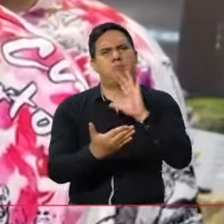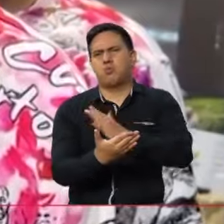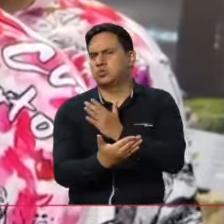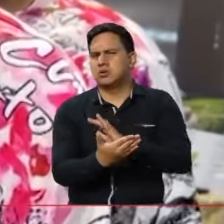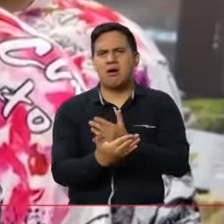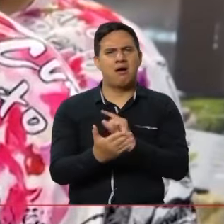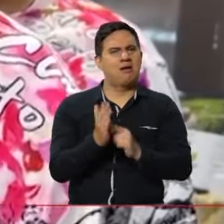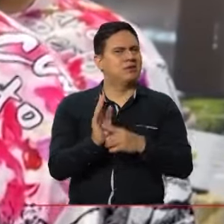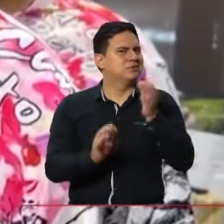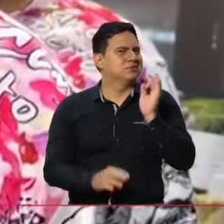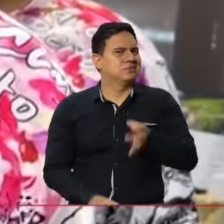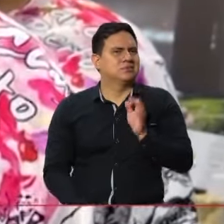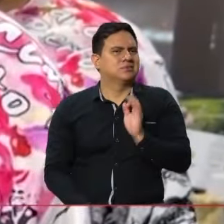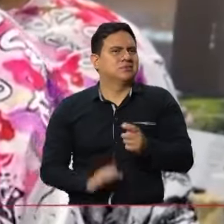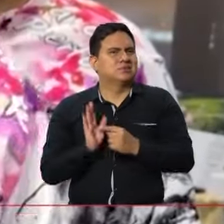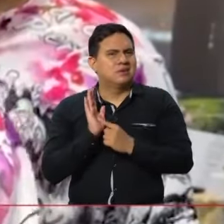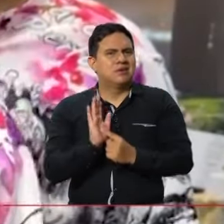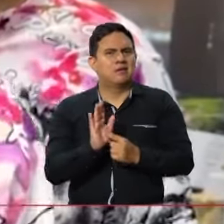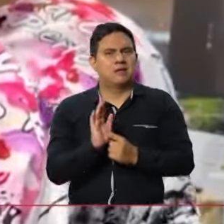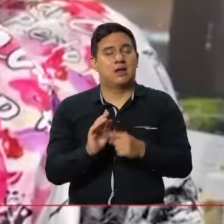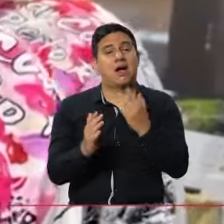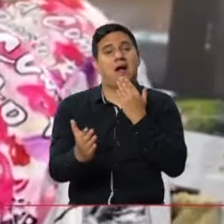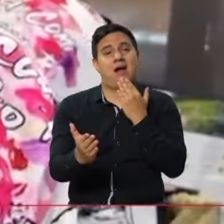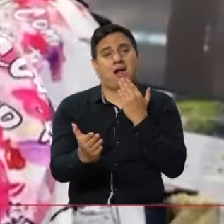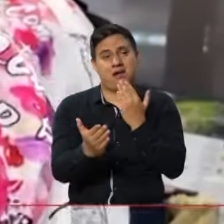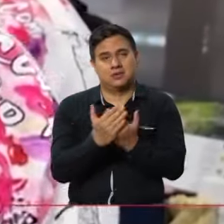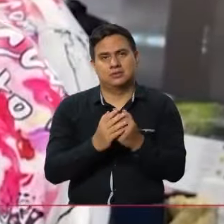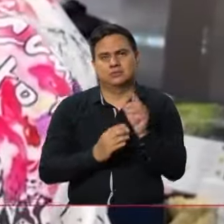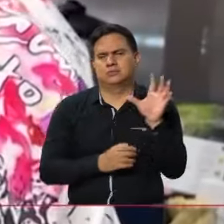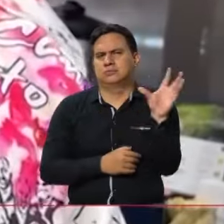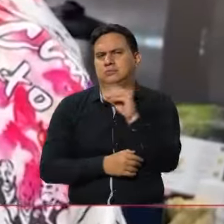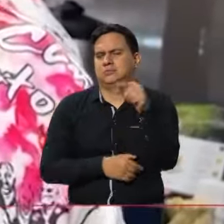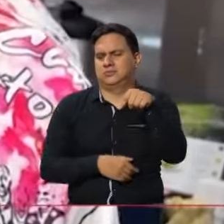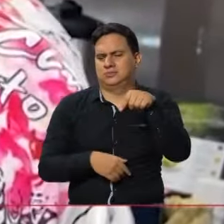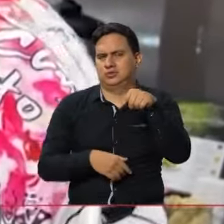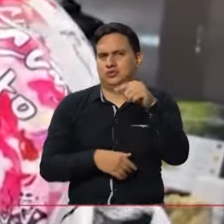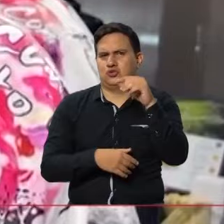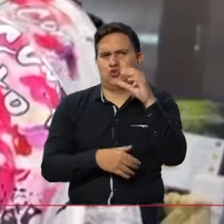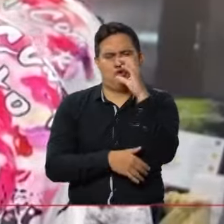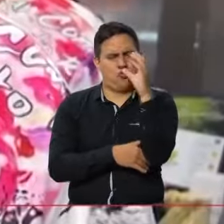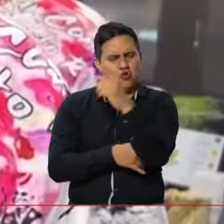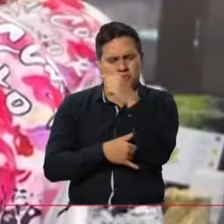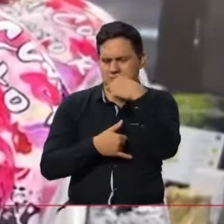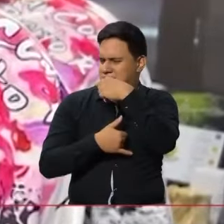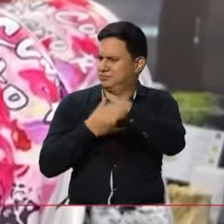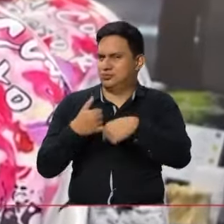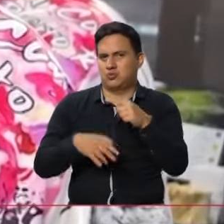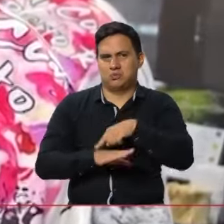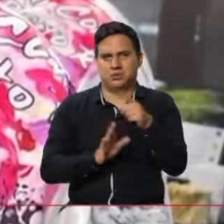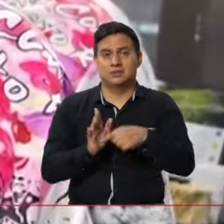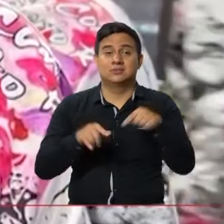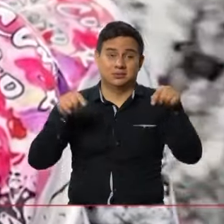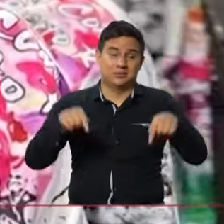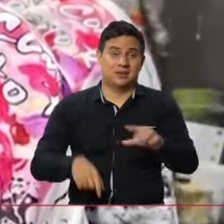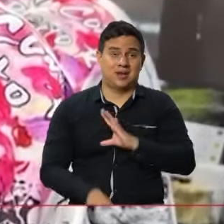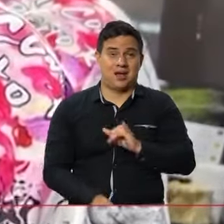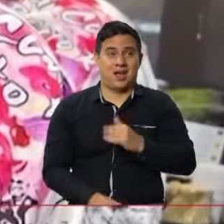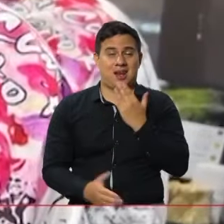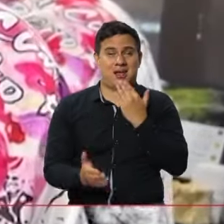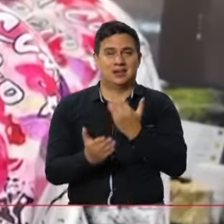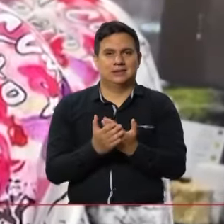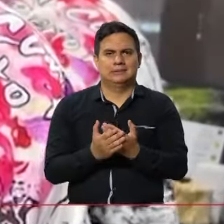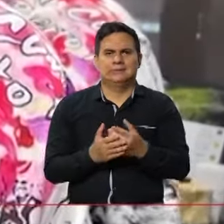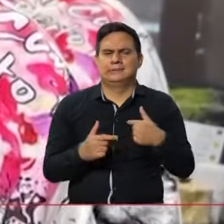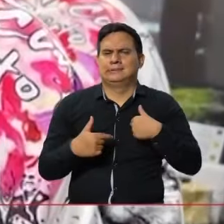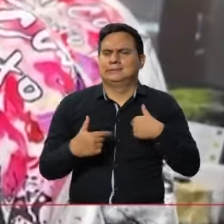que siempre hacemos, ¿no? Y agradecemos a todo Colombia, en este caso a Cali, y es un honor llegar acá a la